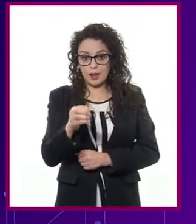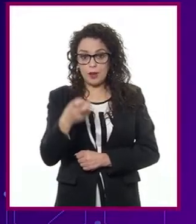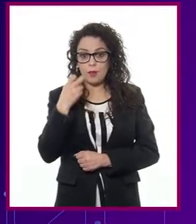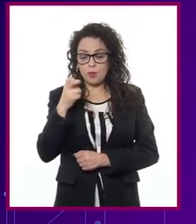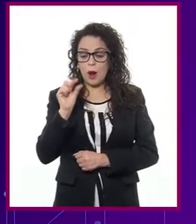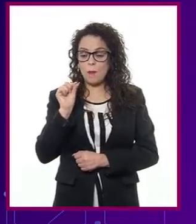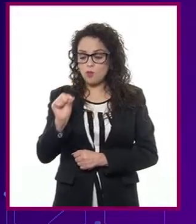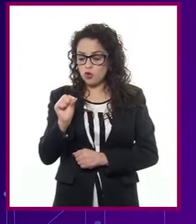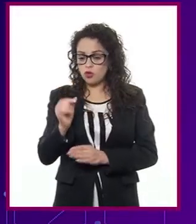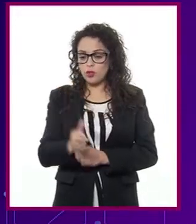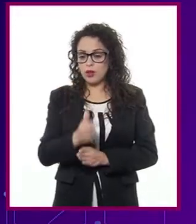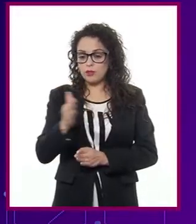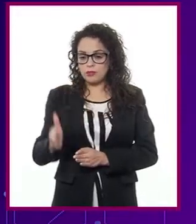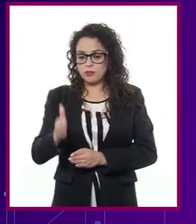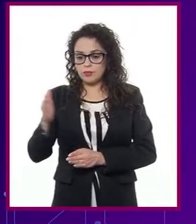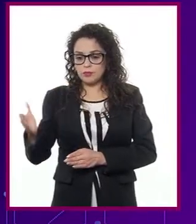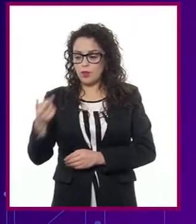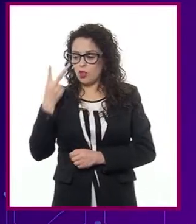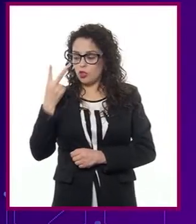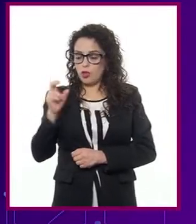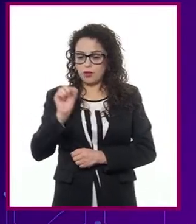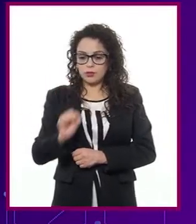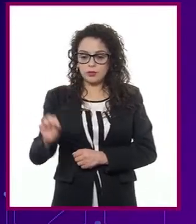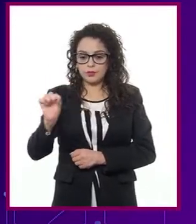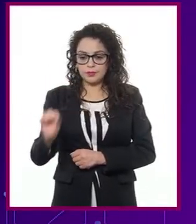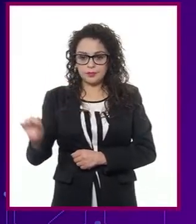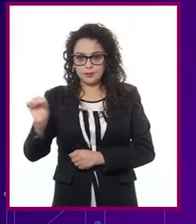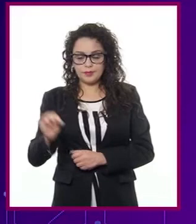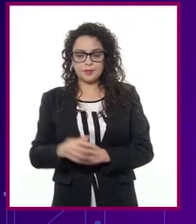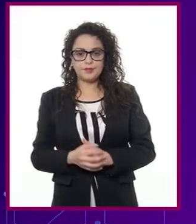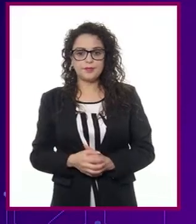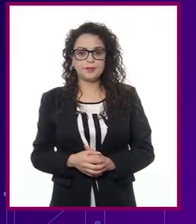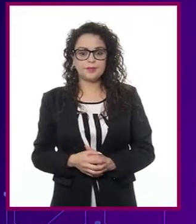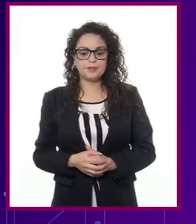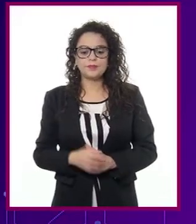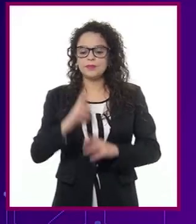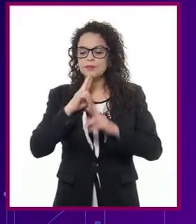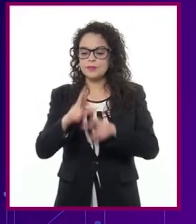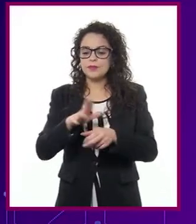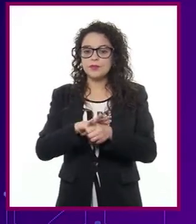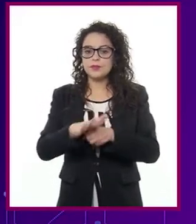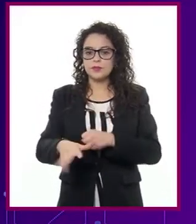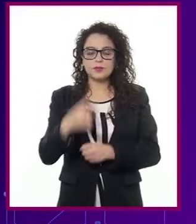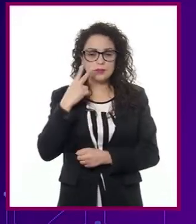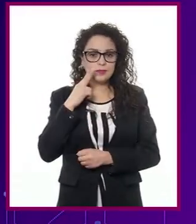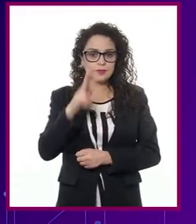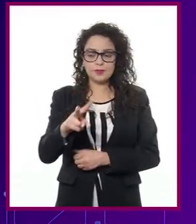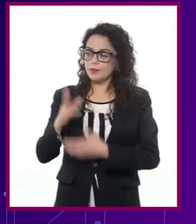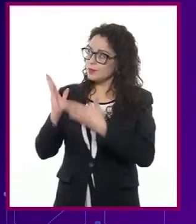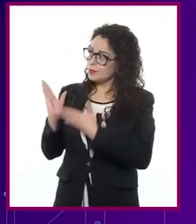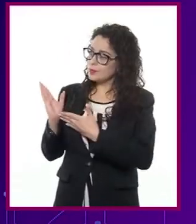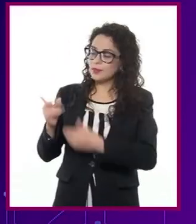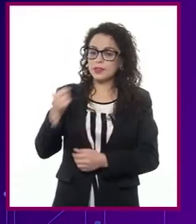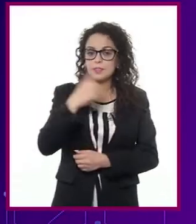punto decimal se recorre 2 lugares hacia la derecha, obteniendo como resultado